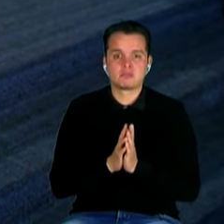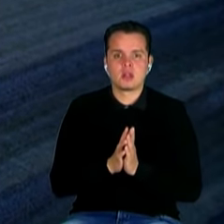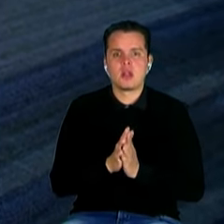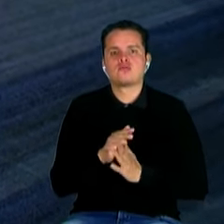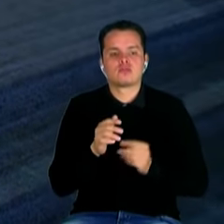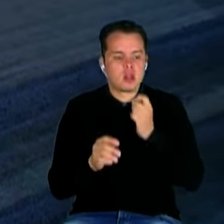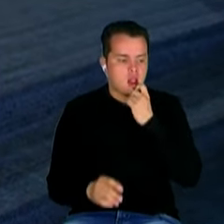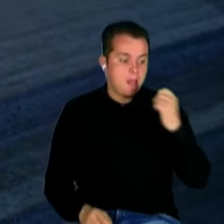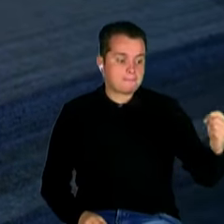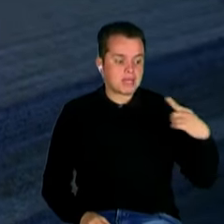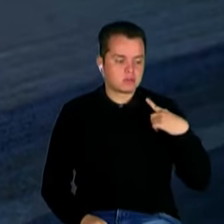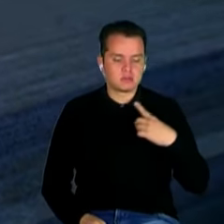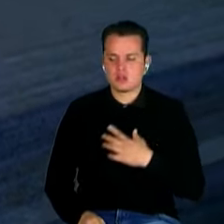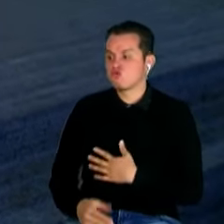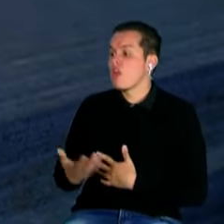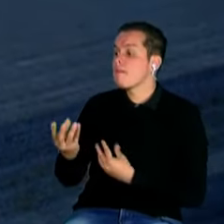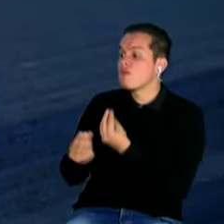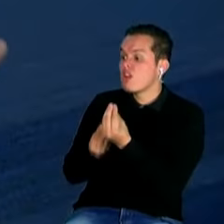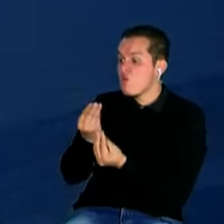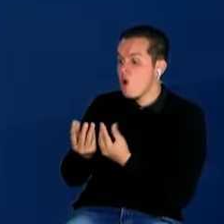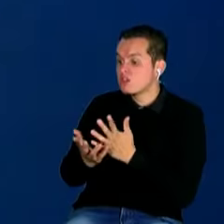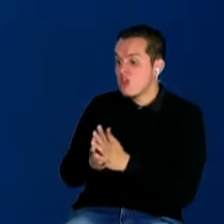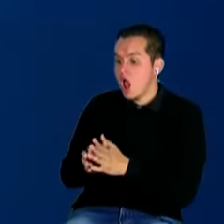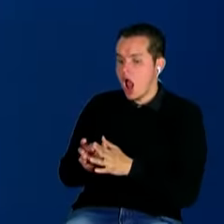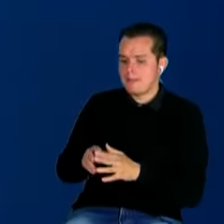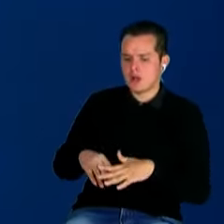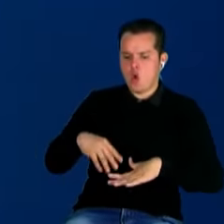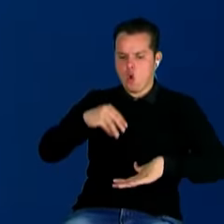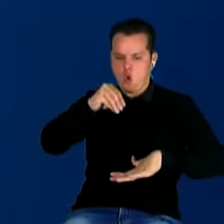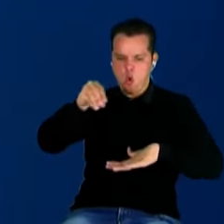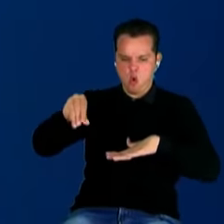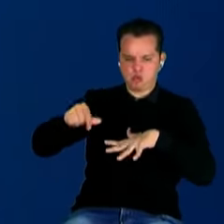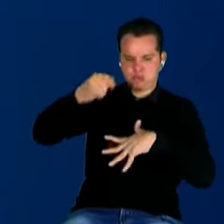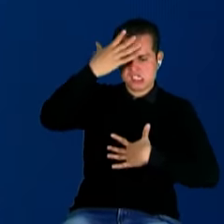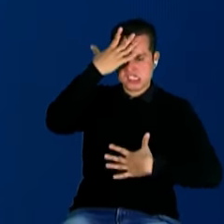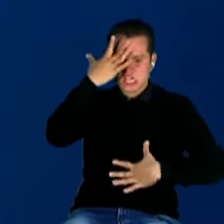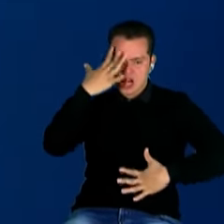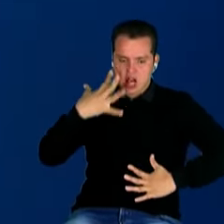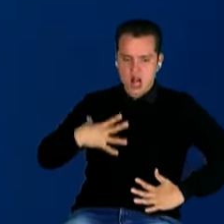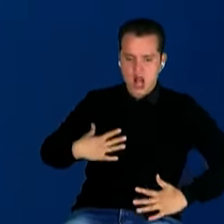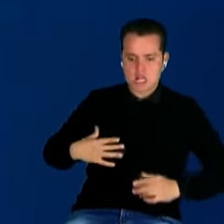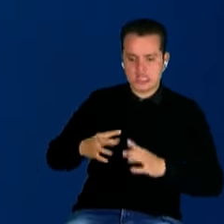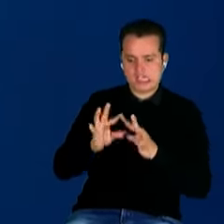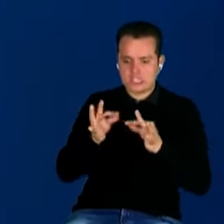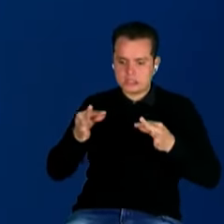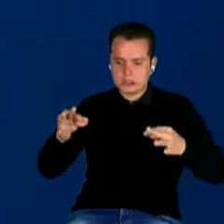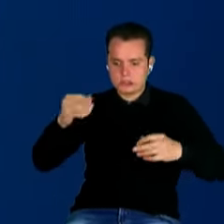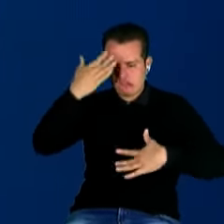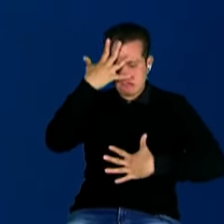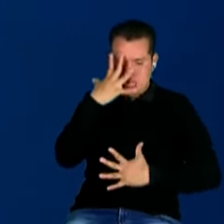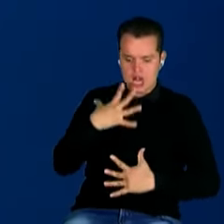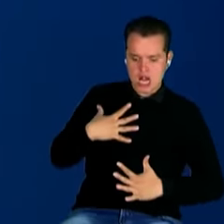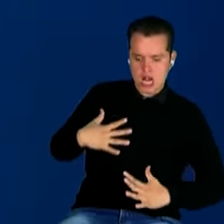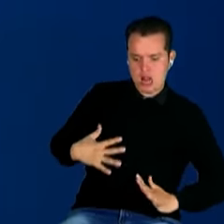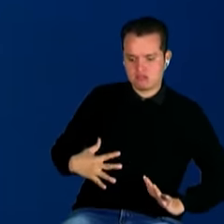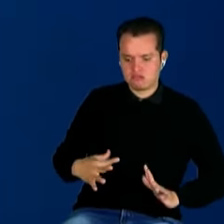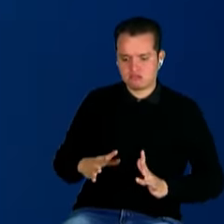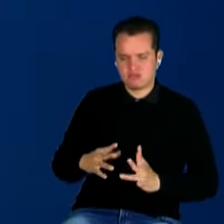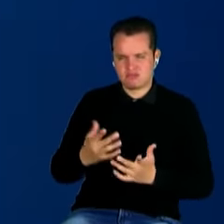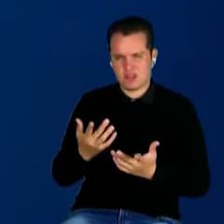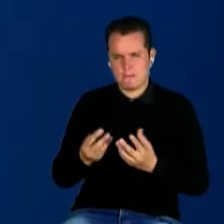Usted le preguntan: ay, ¿usted por qué no hace esto? Mire que haga este ritual y báñese en canela también,